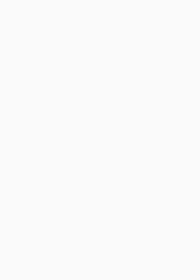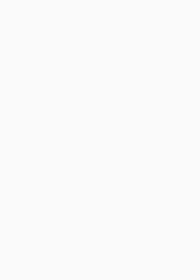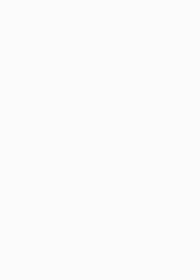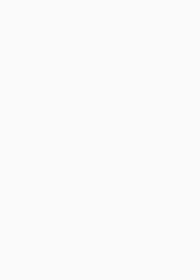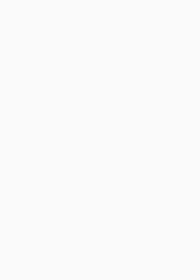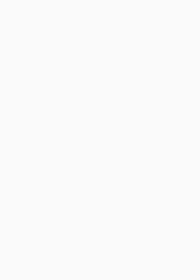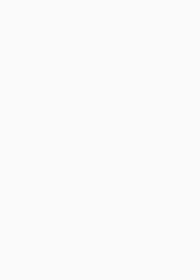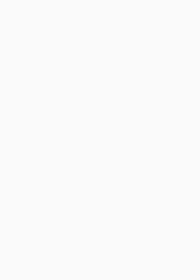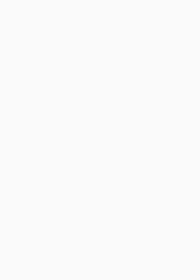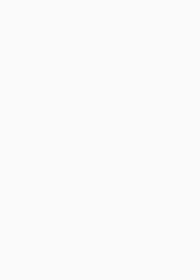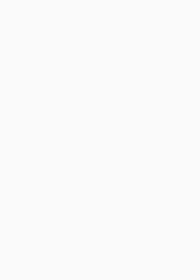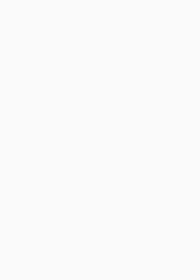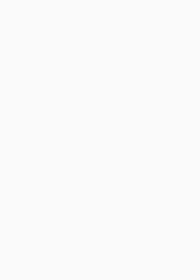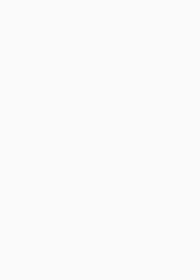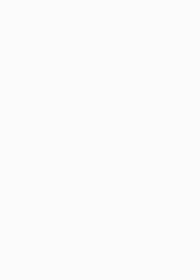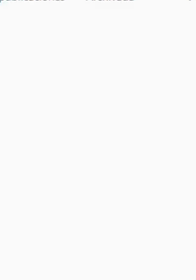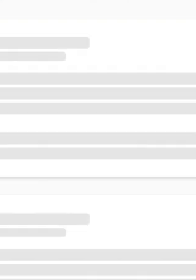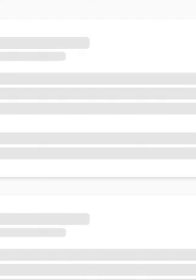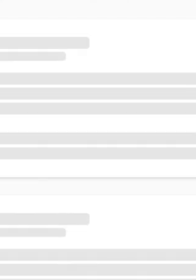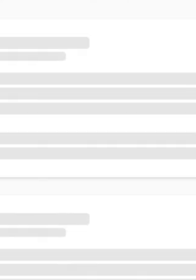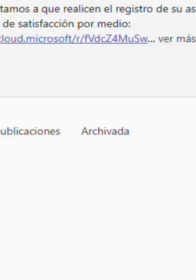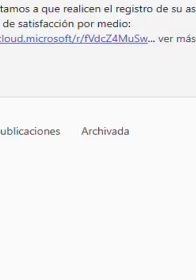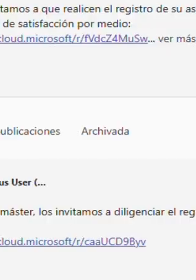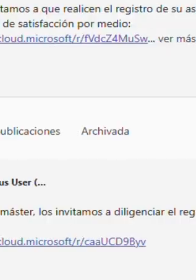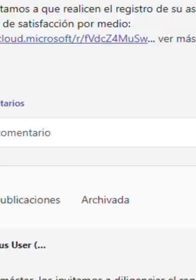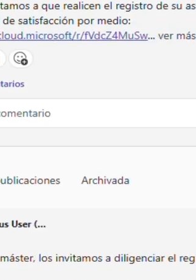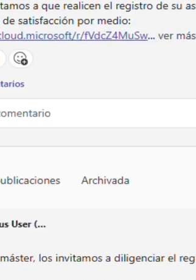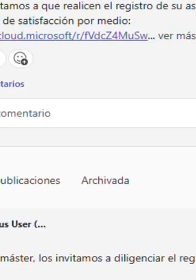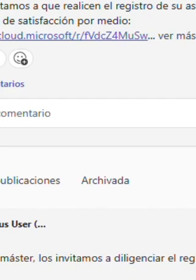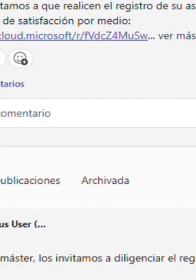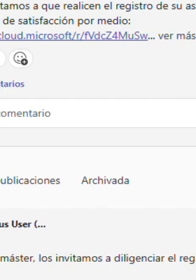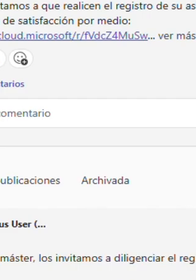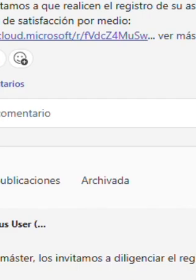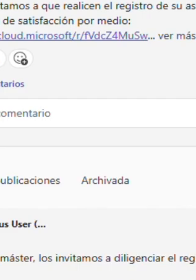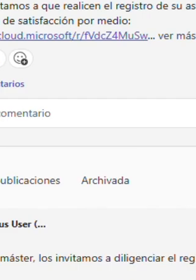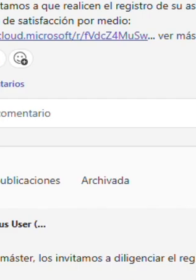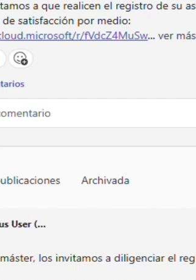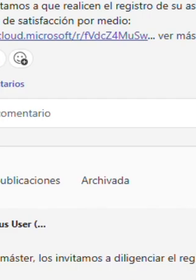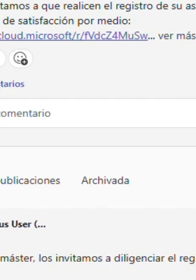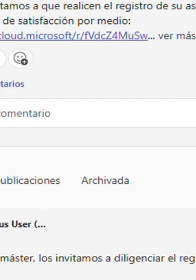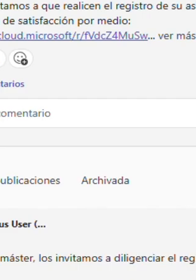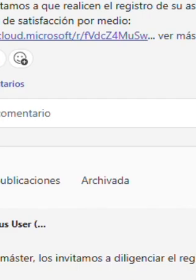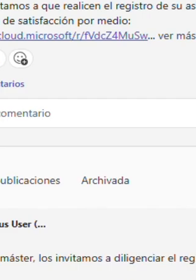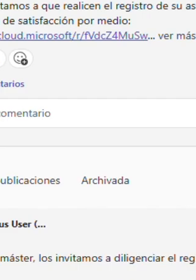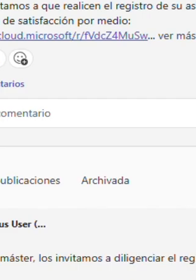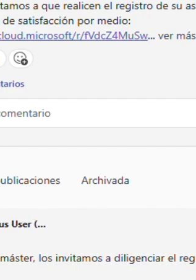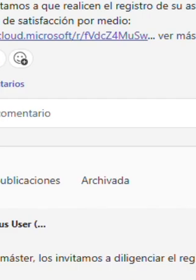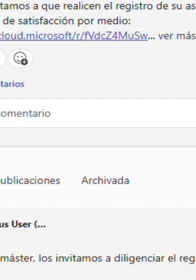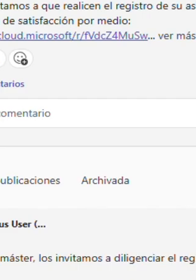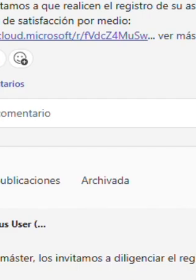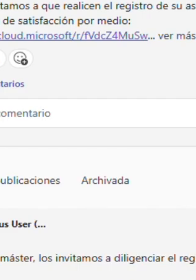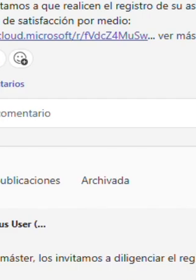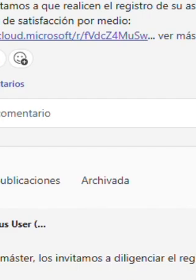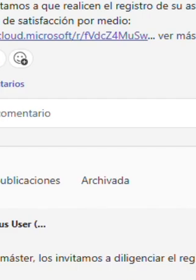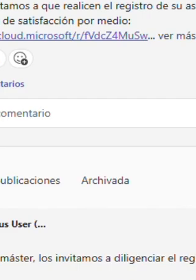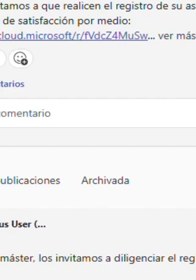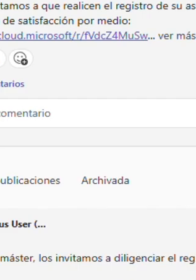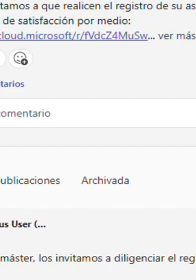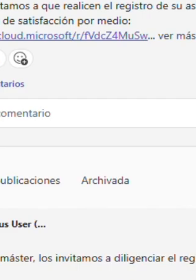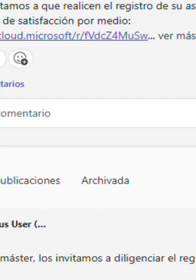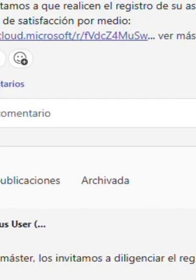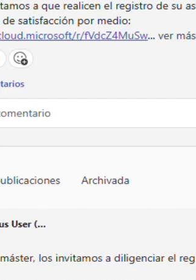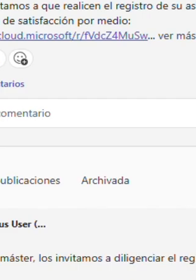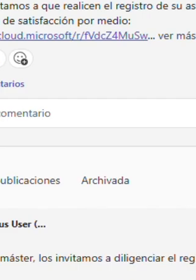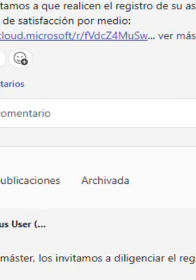nuestros entornos lo que es todo el tema de protocolo de atención bajo el contexto de la